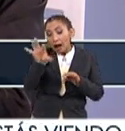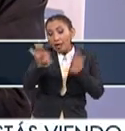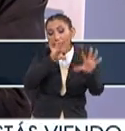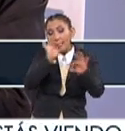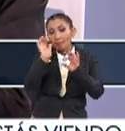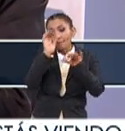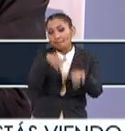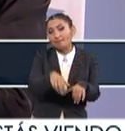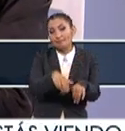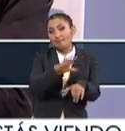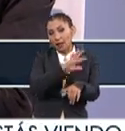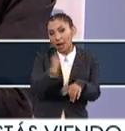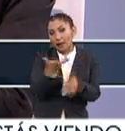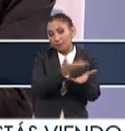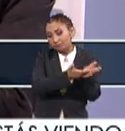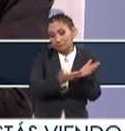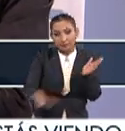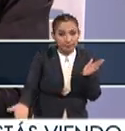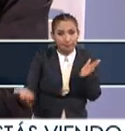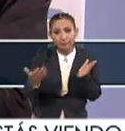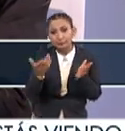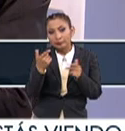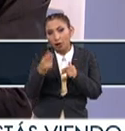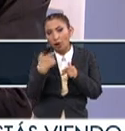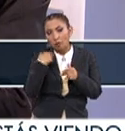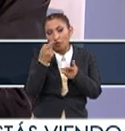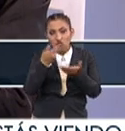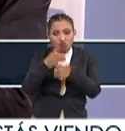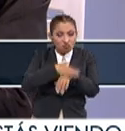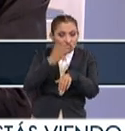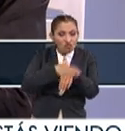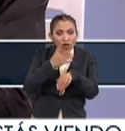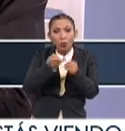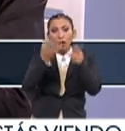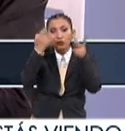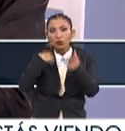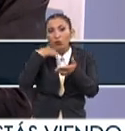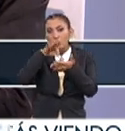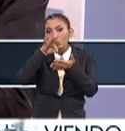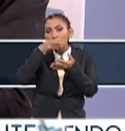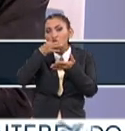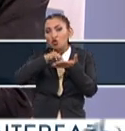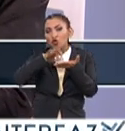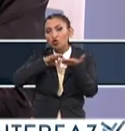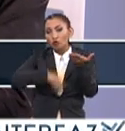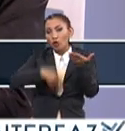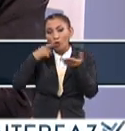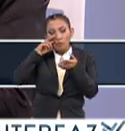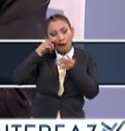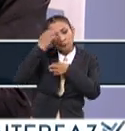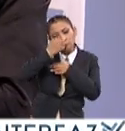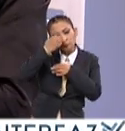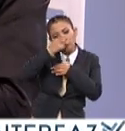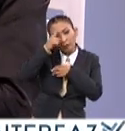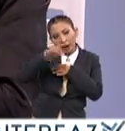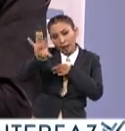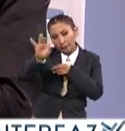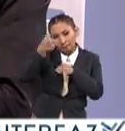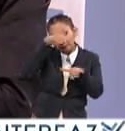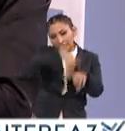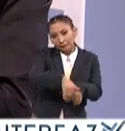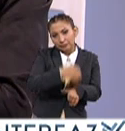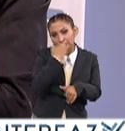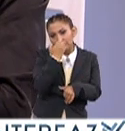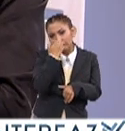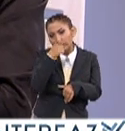admisión y ya se genera un puntaje, un promedio para poder ingresar